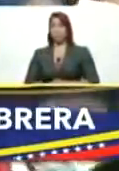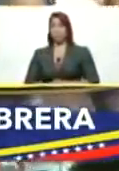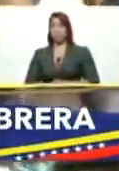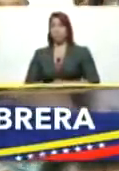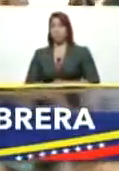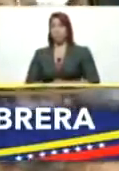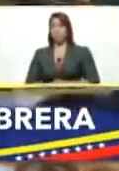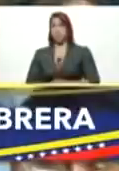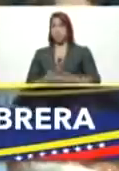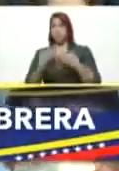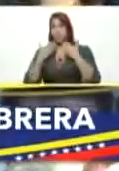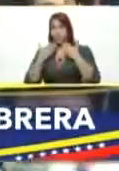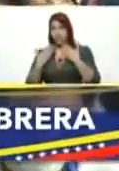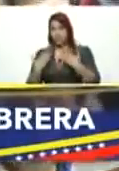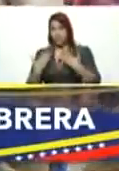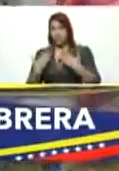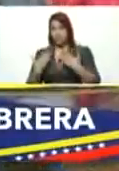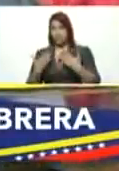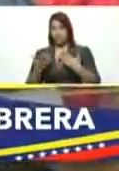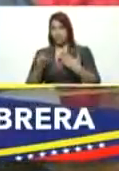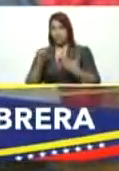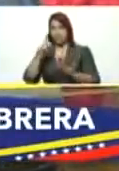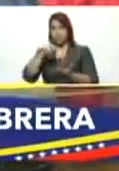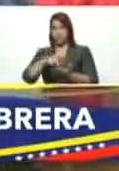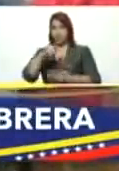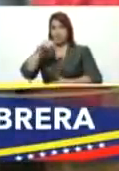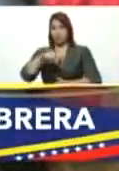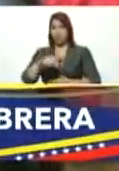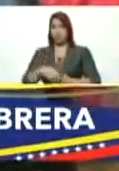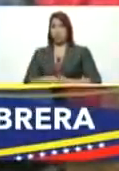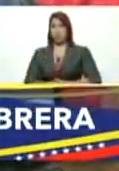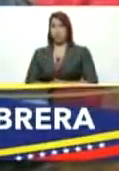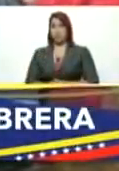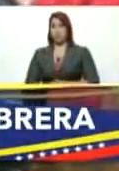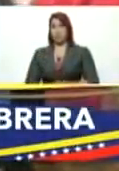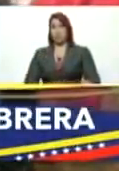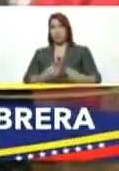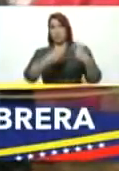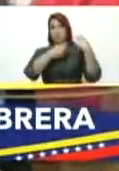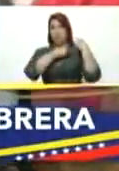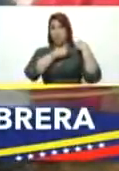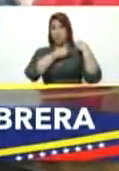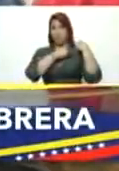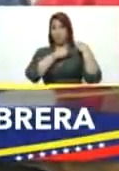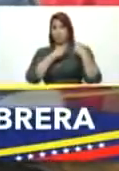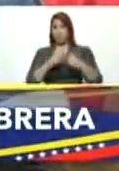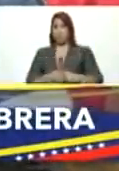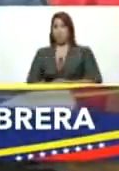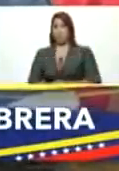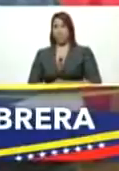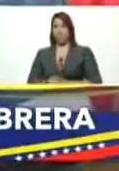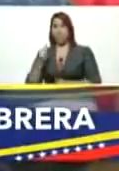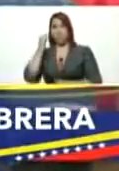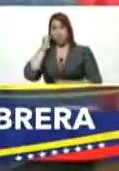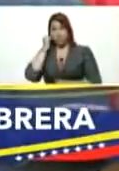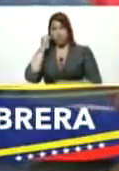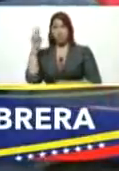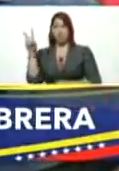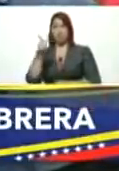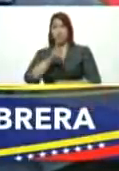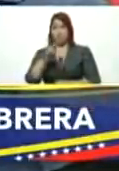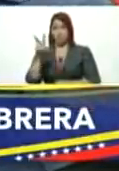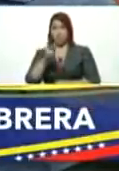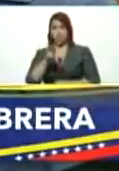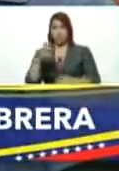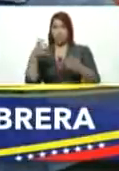bueno agradecida de estar hoy aquí en representación de las mujeres venezolanas